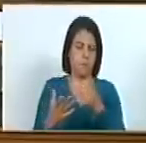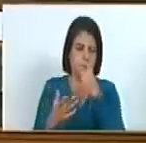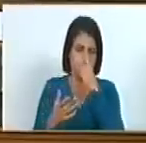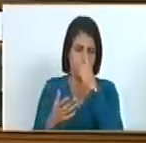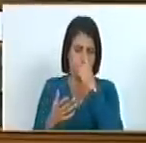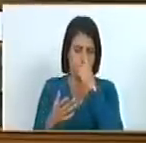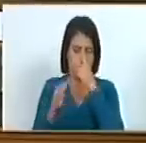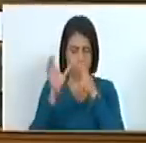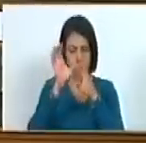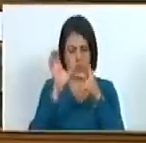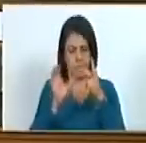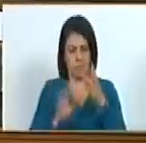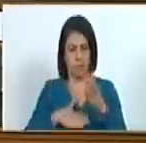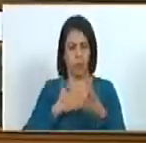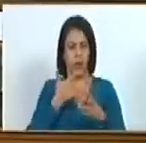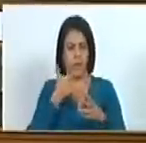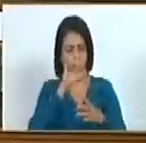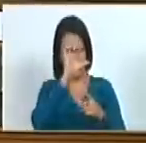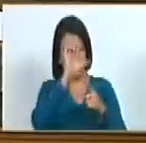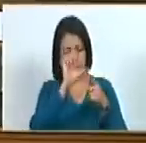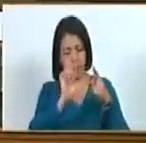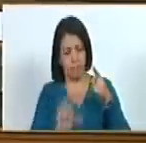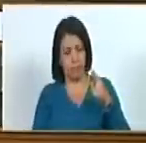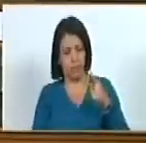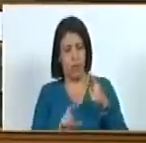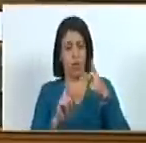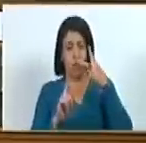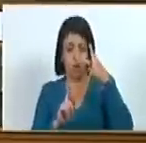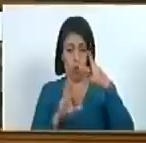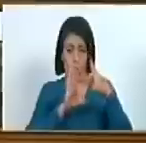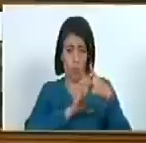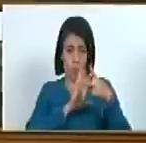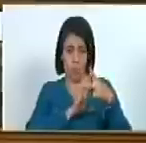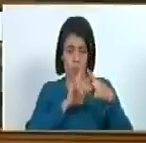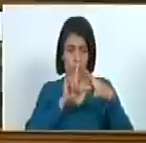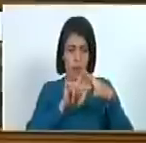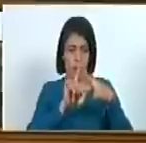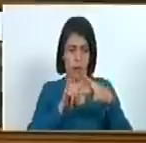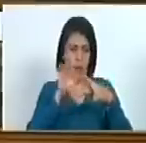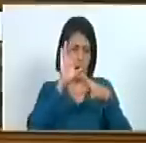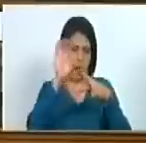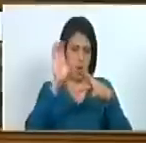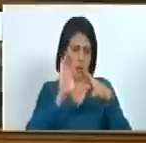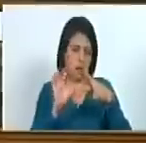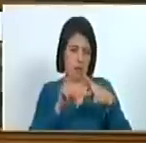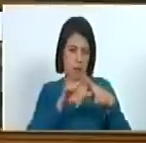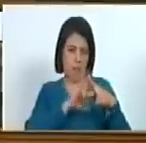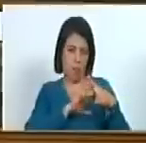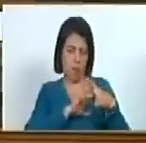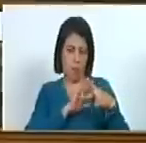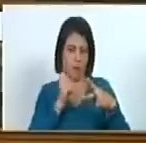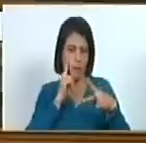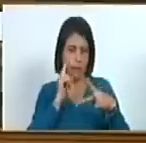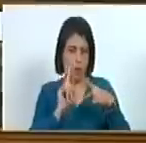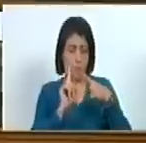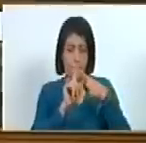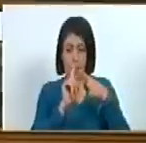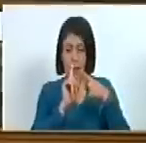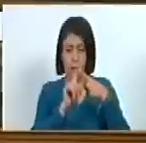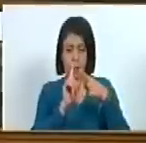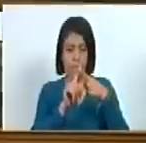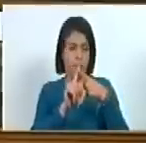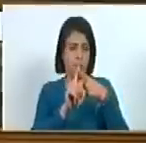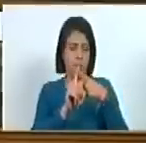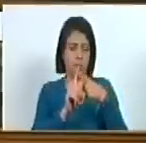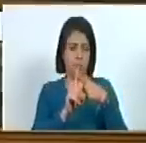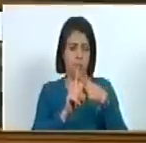debiera caracterizarse, se puede caracterizar por dos propiedades o por dos características. La primera de ellas